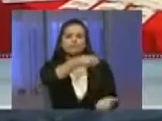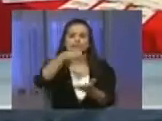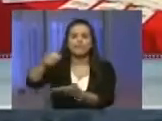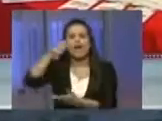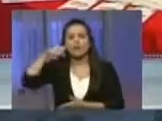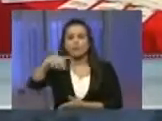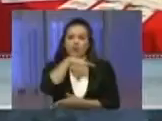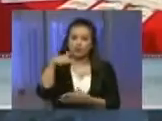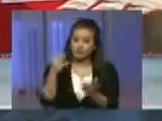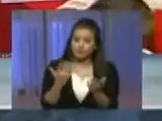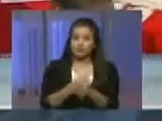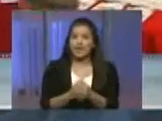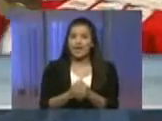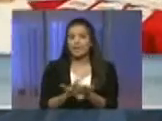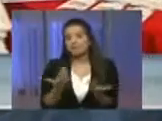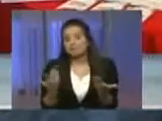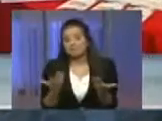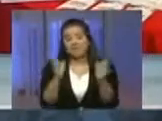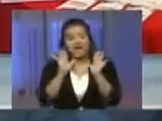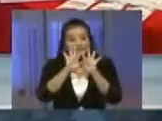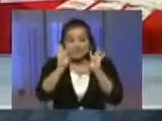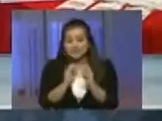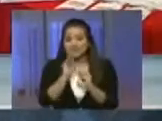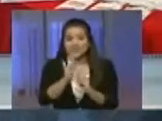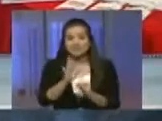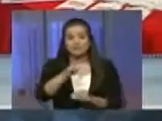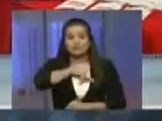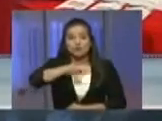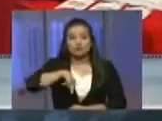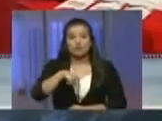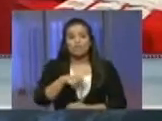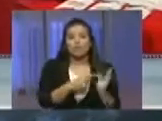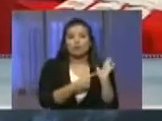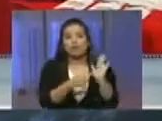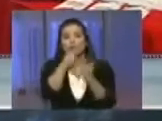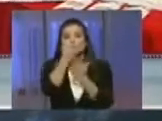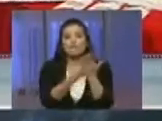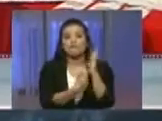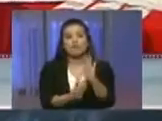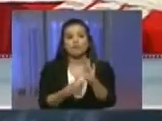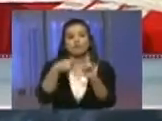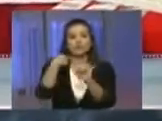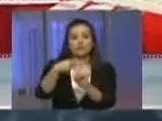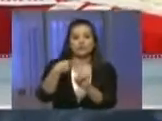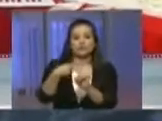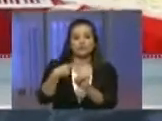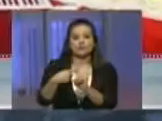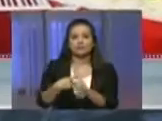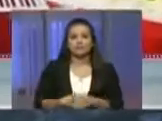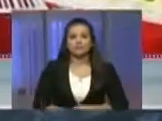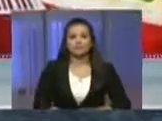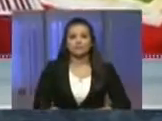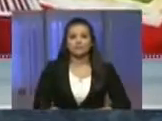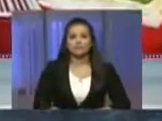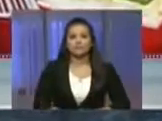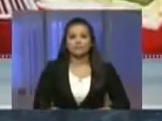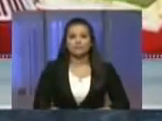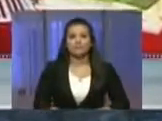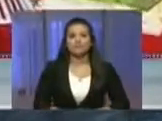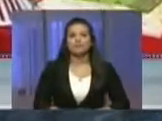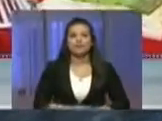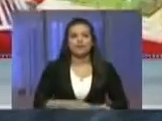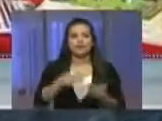comandante jefe nosotros queremos presentarle este balance positivo allí vamos